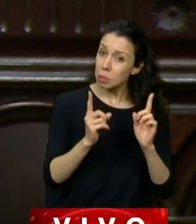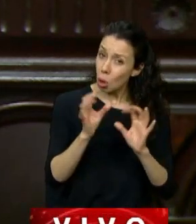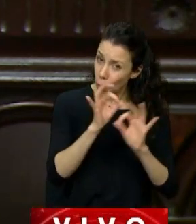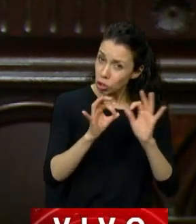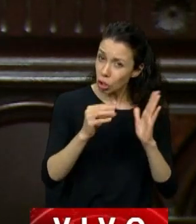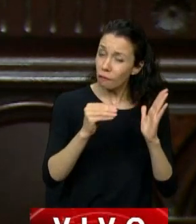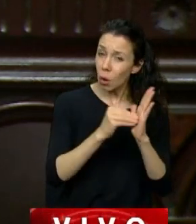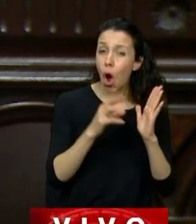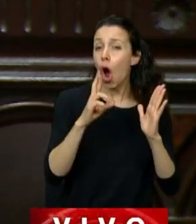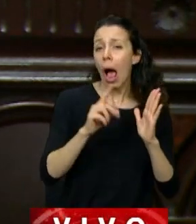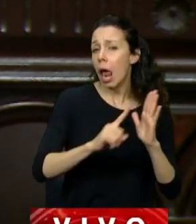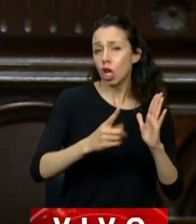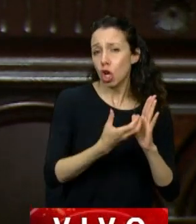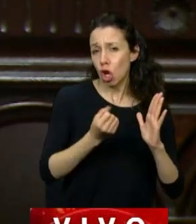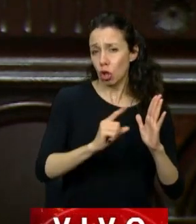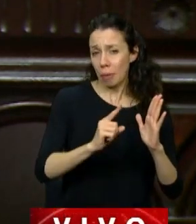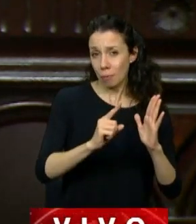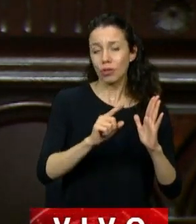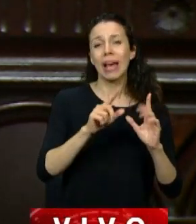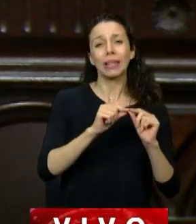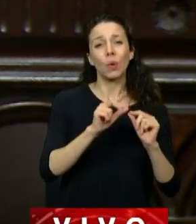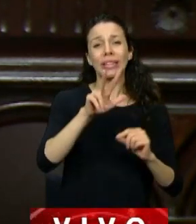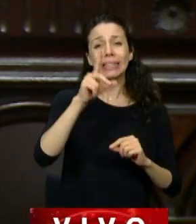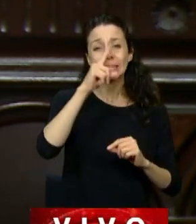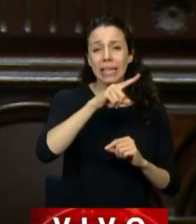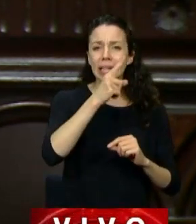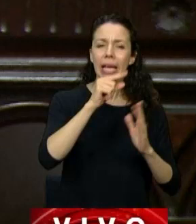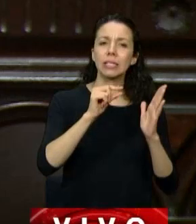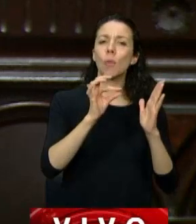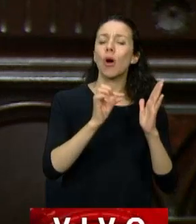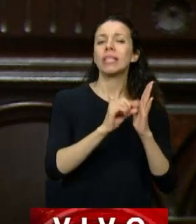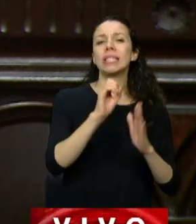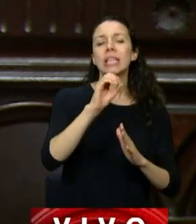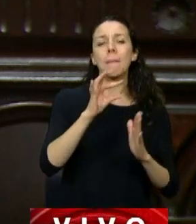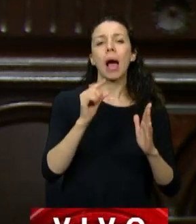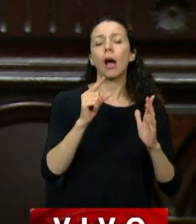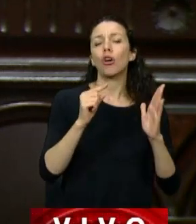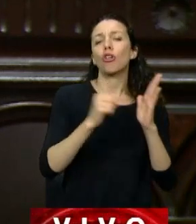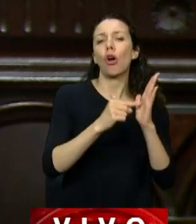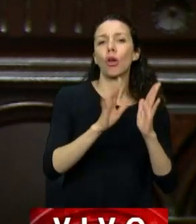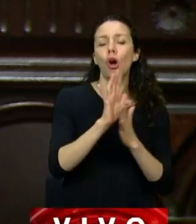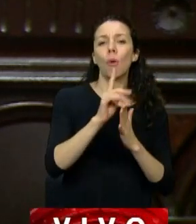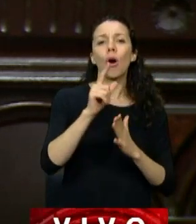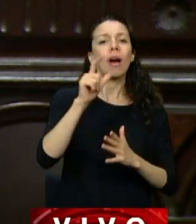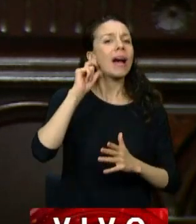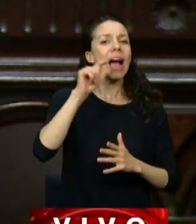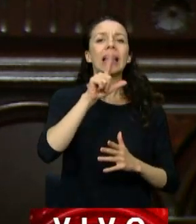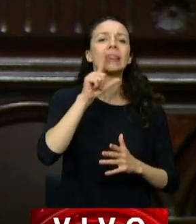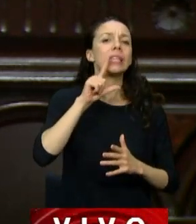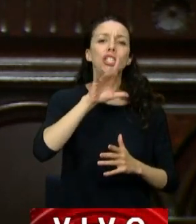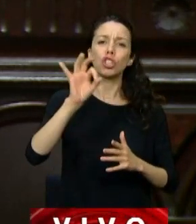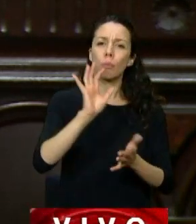proyecto, que es el artículo 137, que es justamente como una cláusula gatillo, para llamarlo de alguna manera, que es que si la